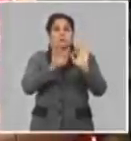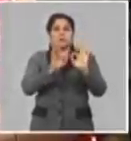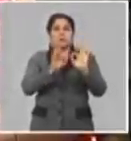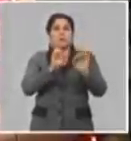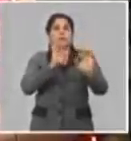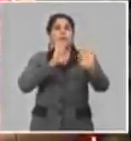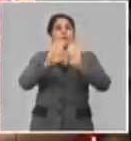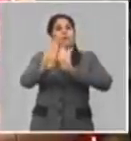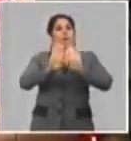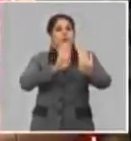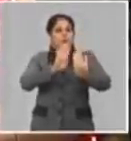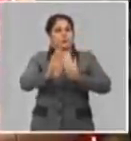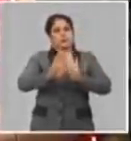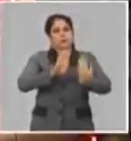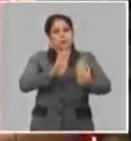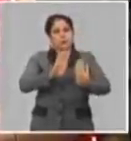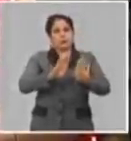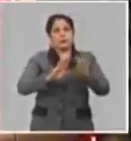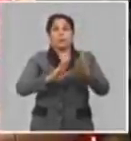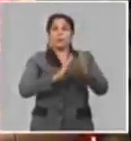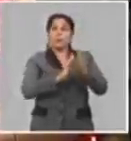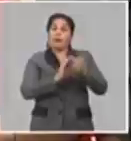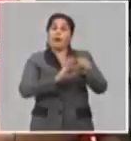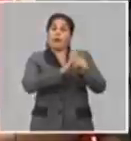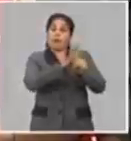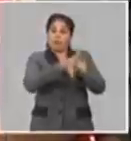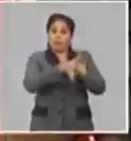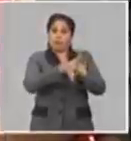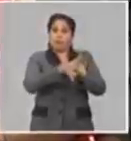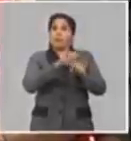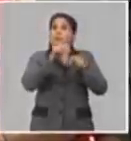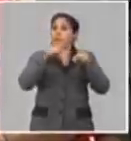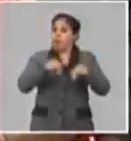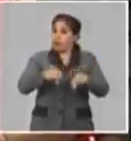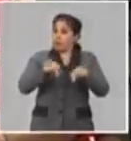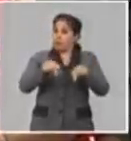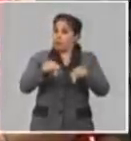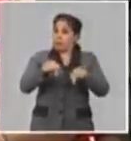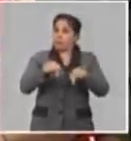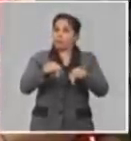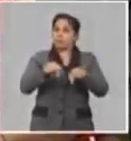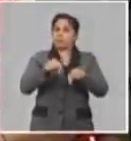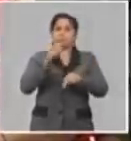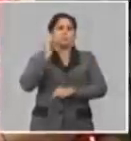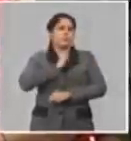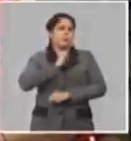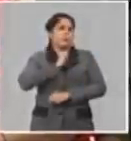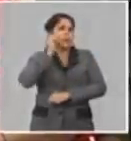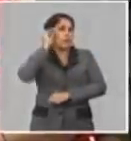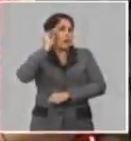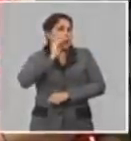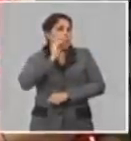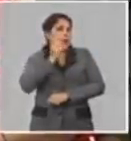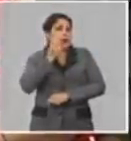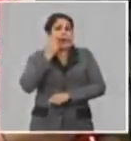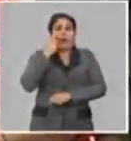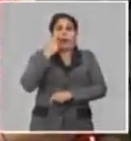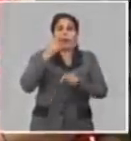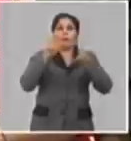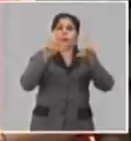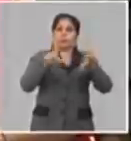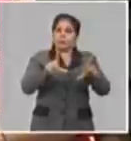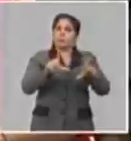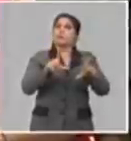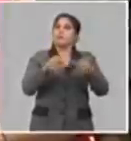de tienda frente a la pandemia. Es justo reconocer el esfuerzo de la inmensa mayoría